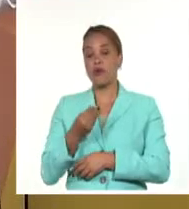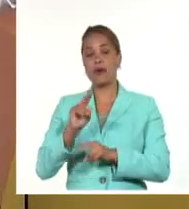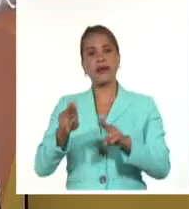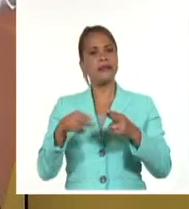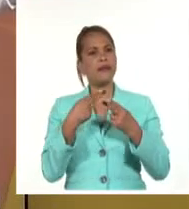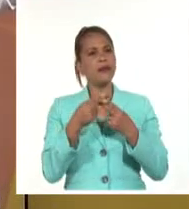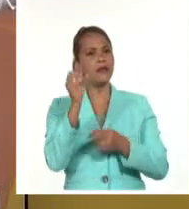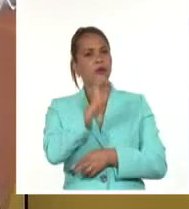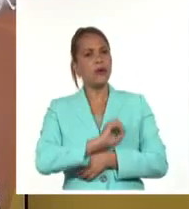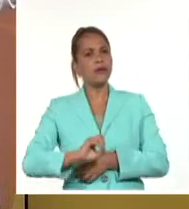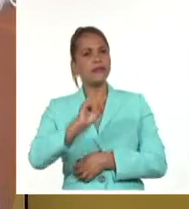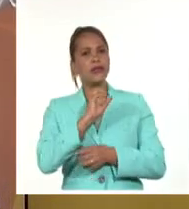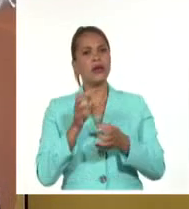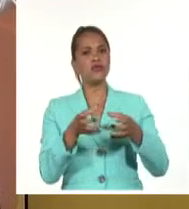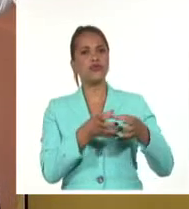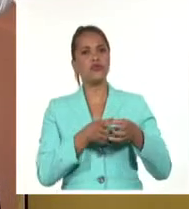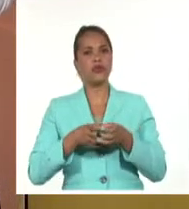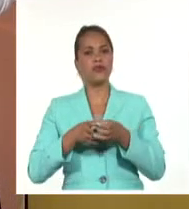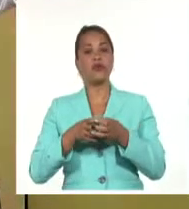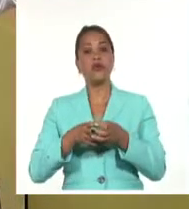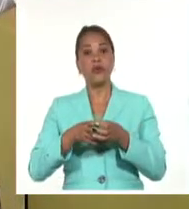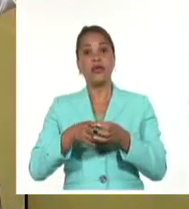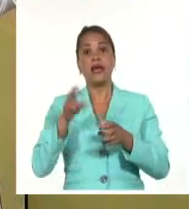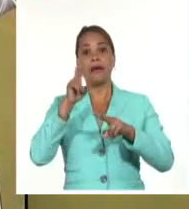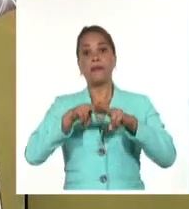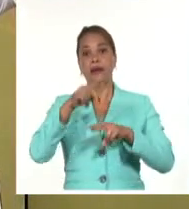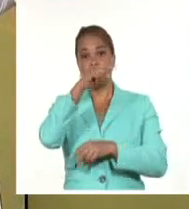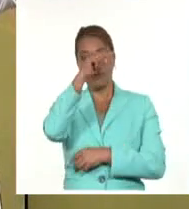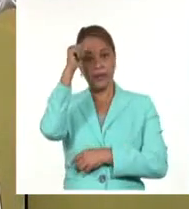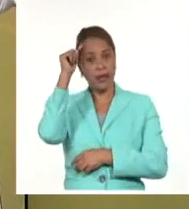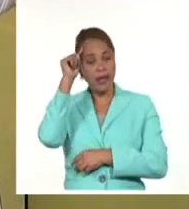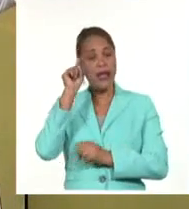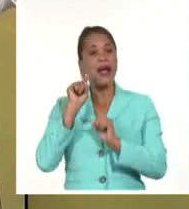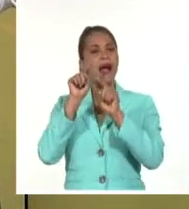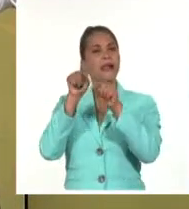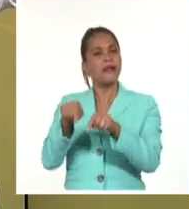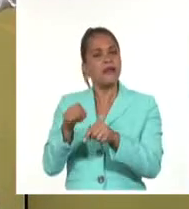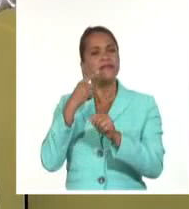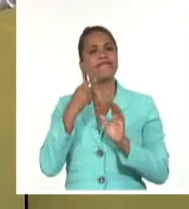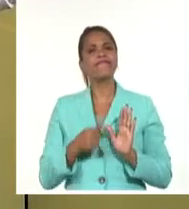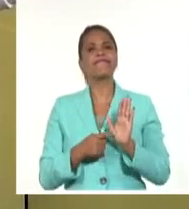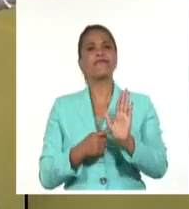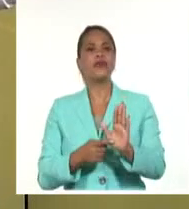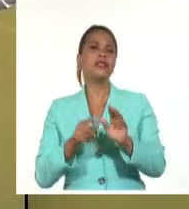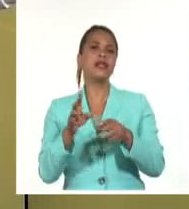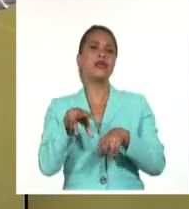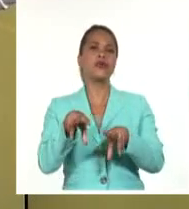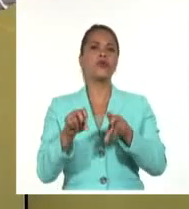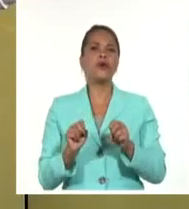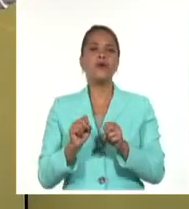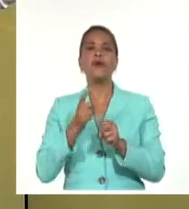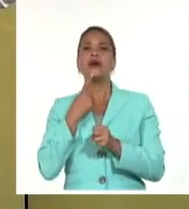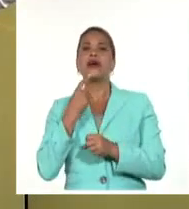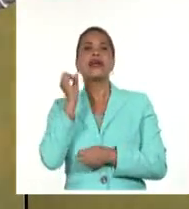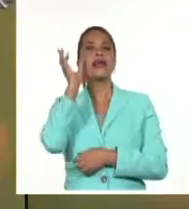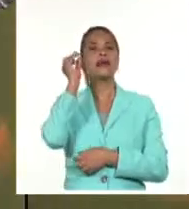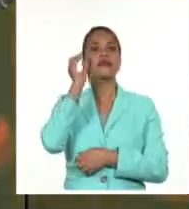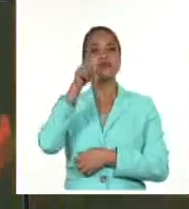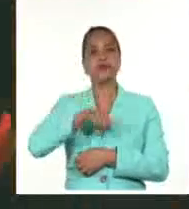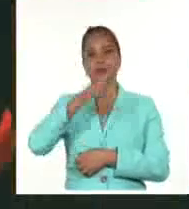organizado por la asociación hermanos saíz regresa al nororiental territorio para mostrar las novedades de la creación escénica en nuestro